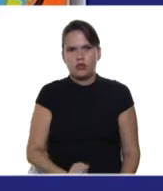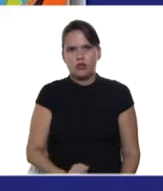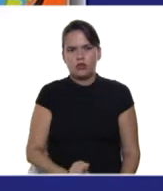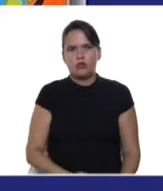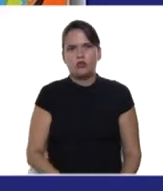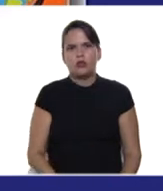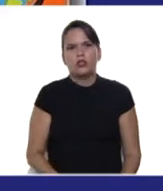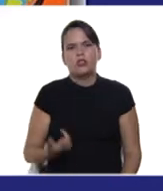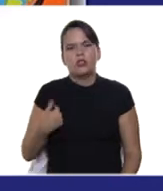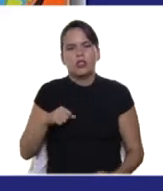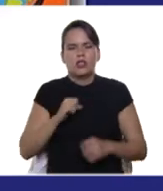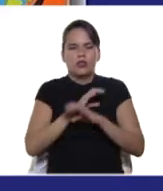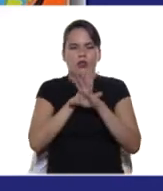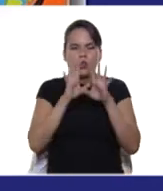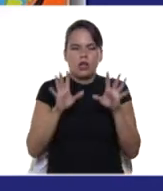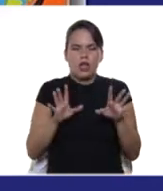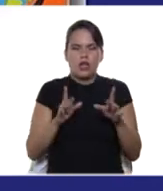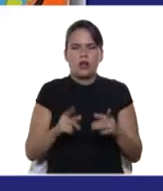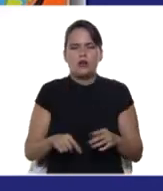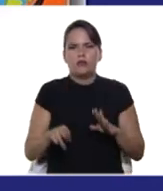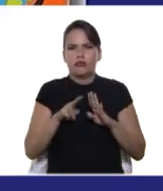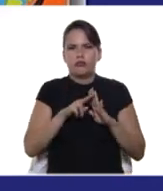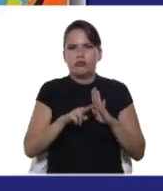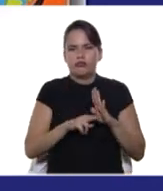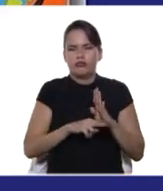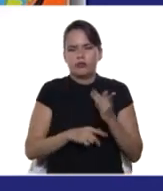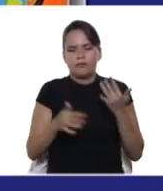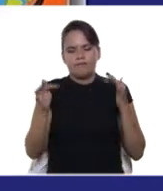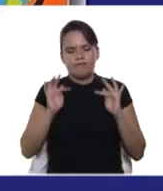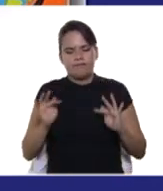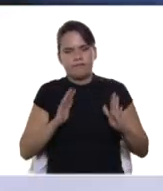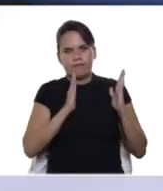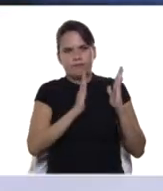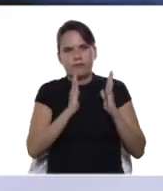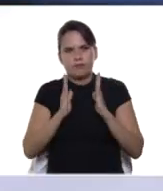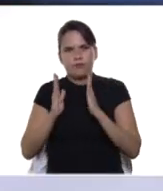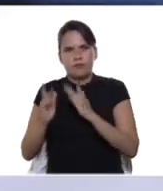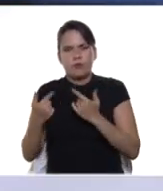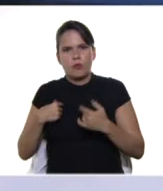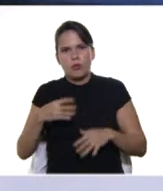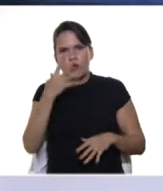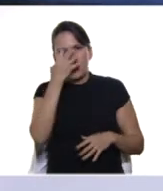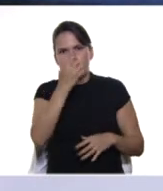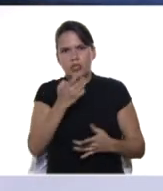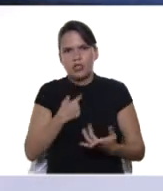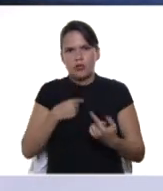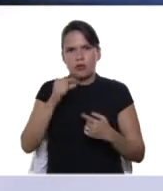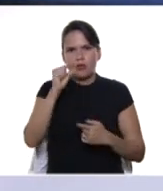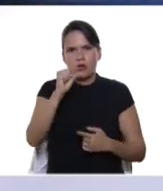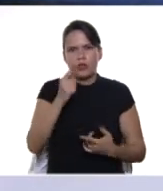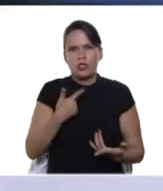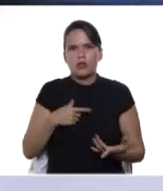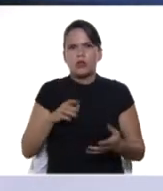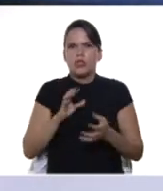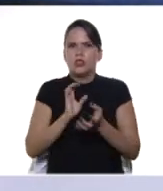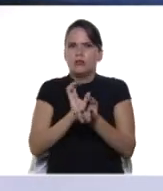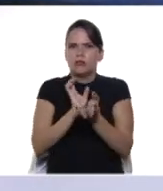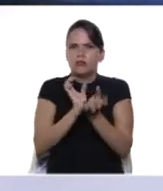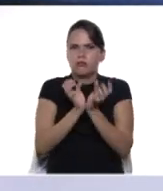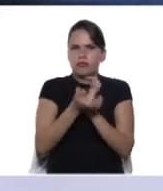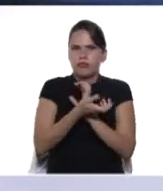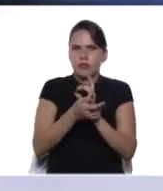Teniendo en cuenta esos principios de manera ordenada, vamos comprendiendo las coordenadas geográficas.